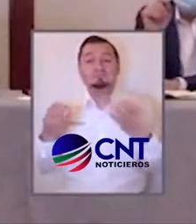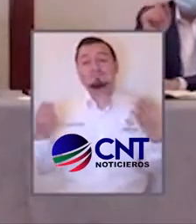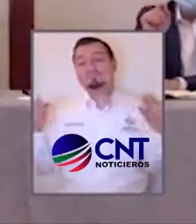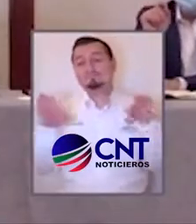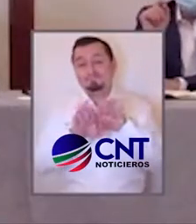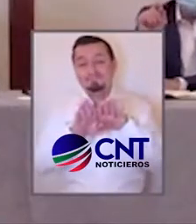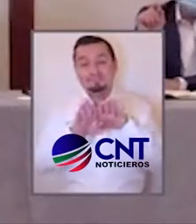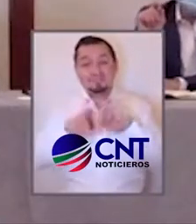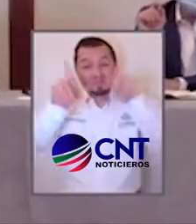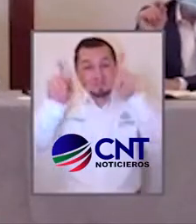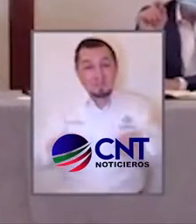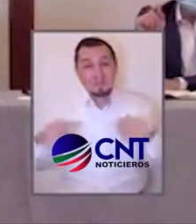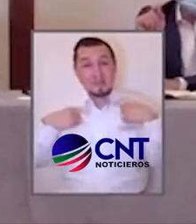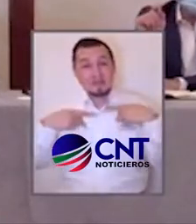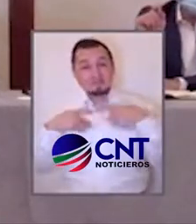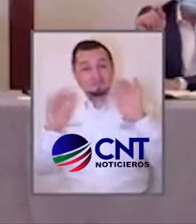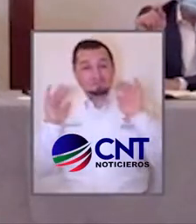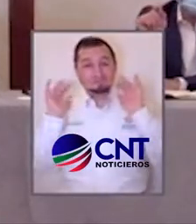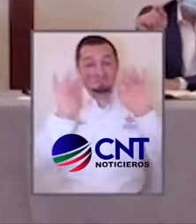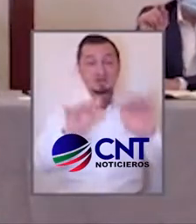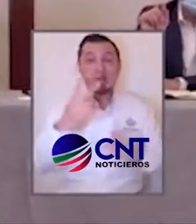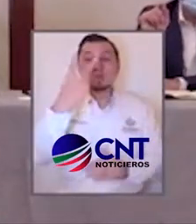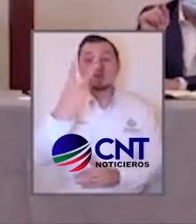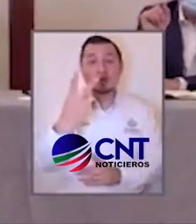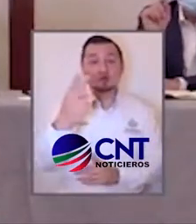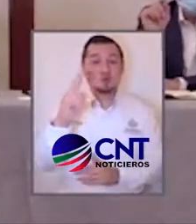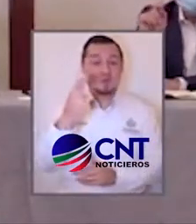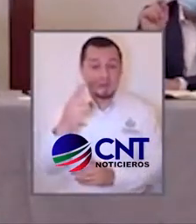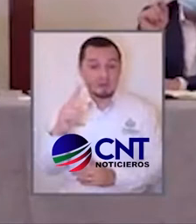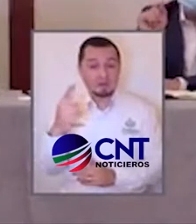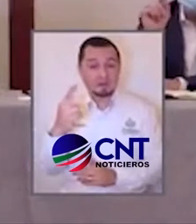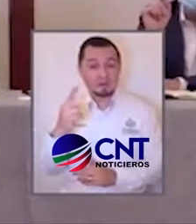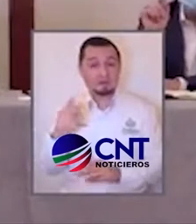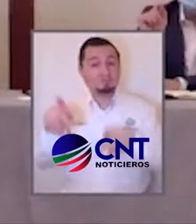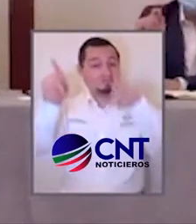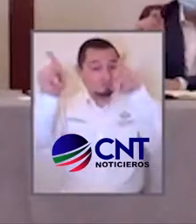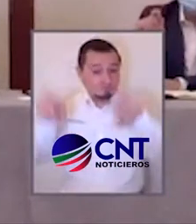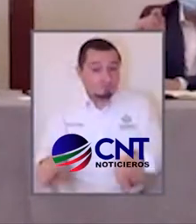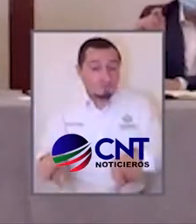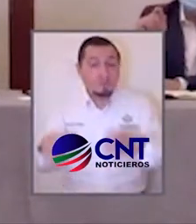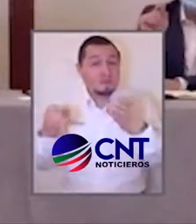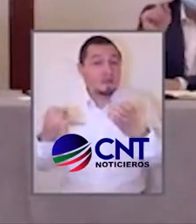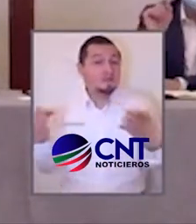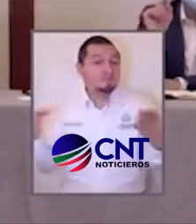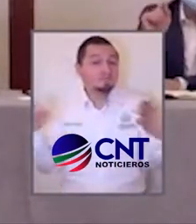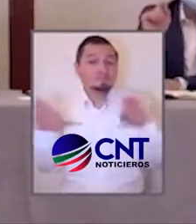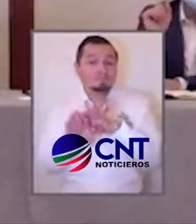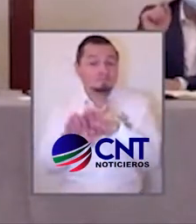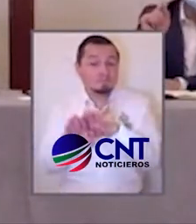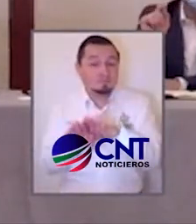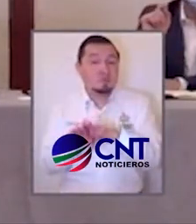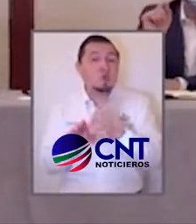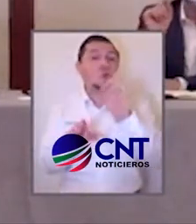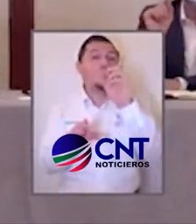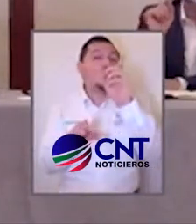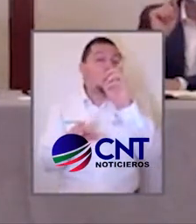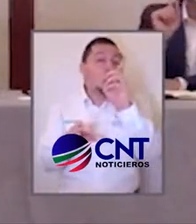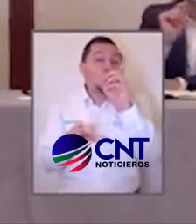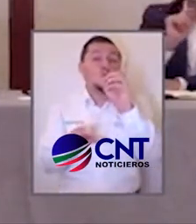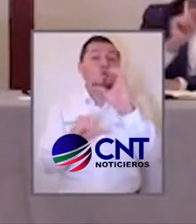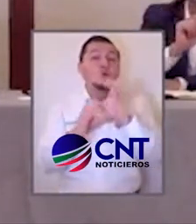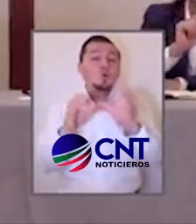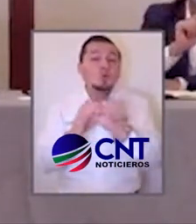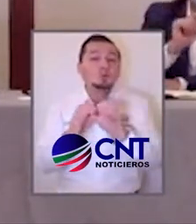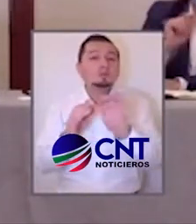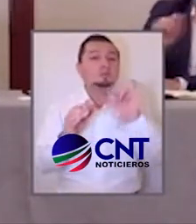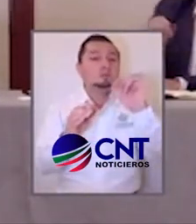estarán cerrados para el próximo 2 de noviembre, Los panteones estarán cerrados. Lo único